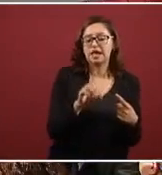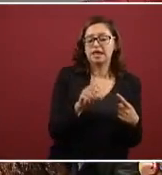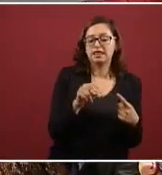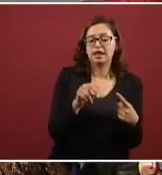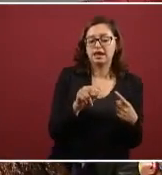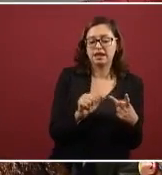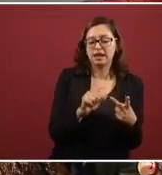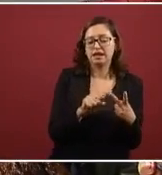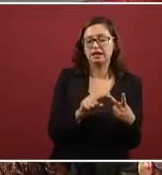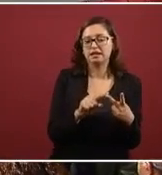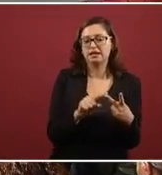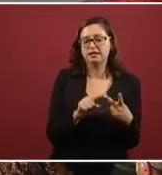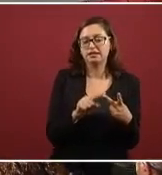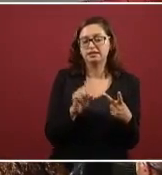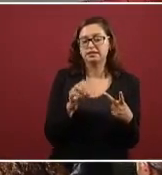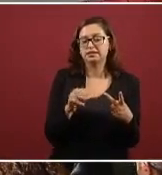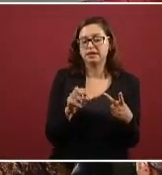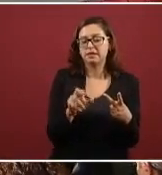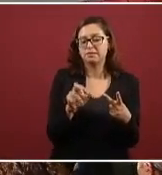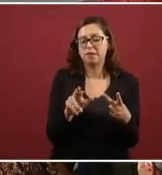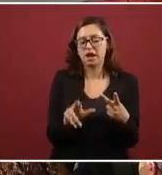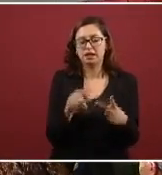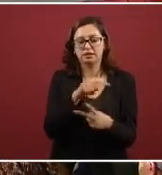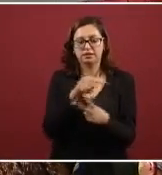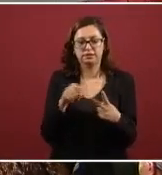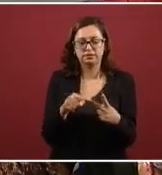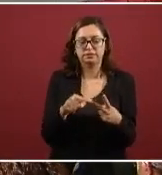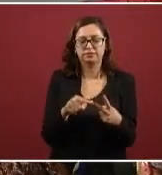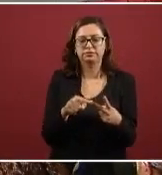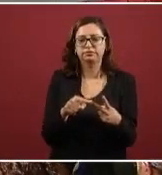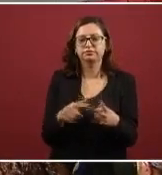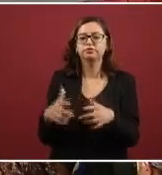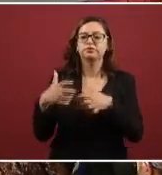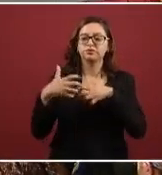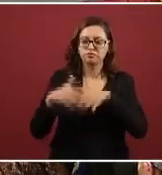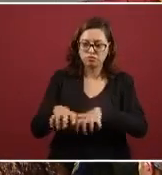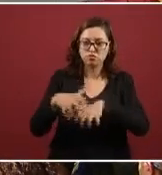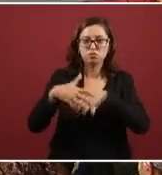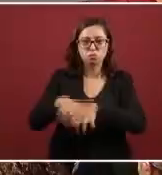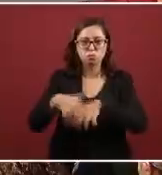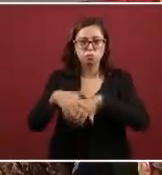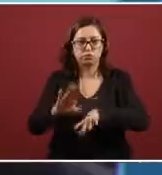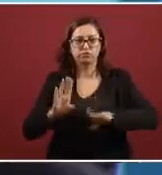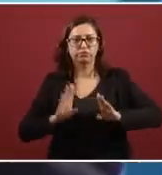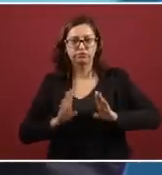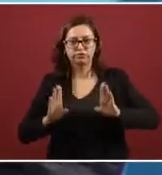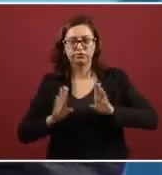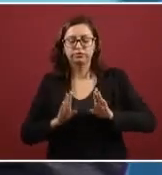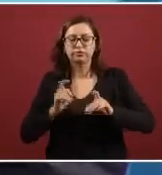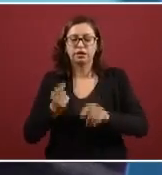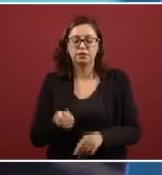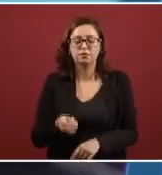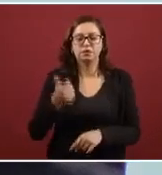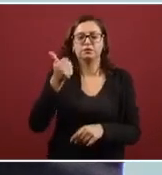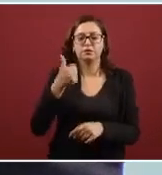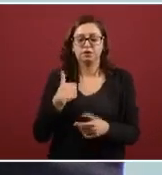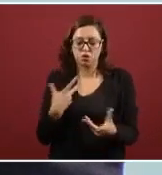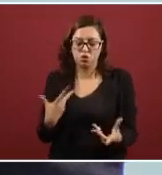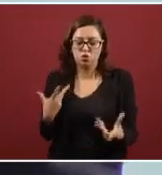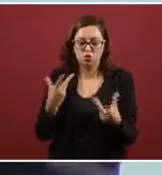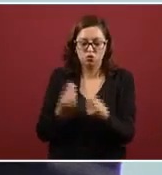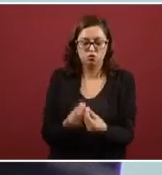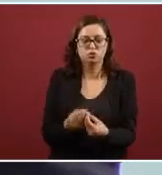Secretaría de Marina, se destacará el papel que desempeñan nuestras Fuerzas Armadas y por primera vez se incorporará a la